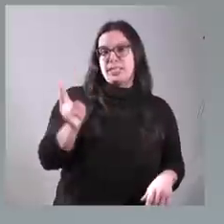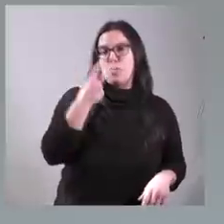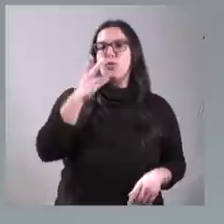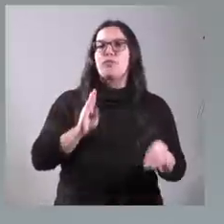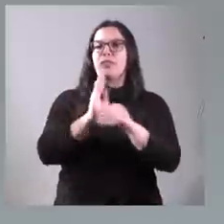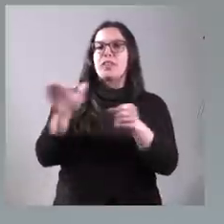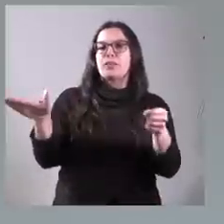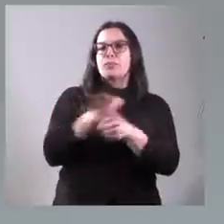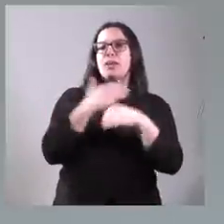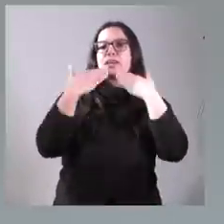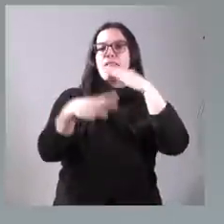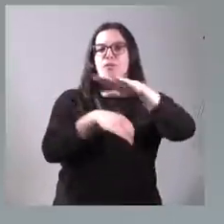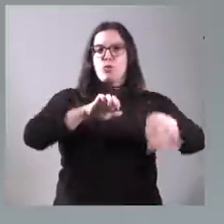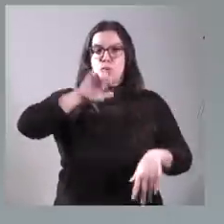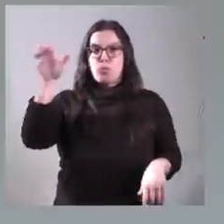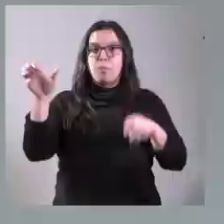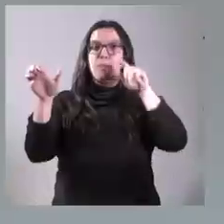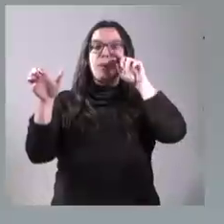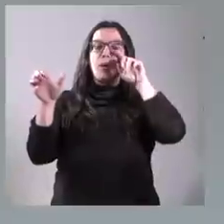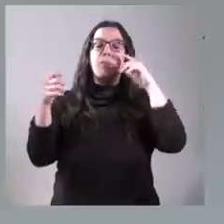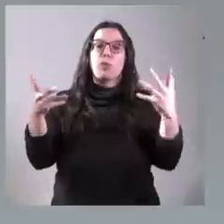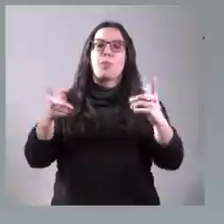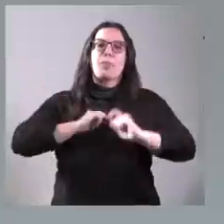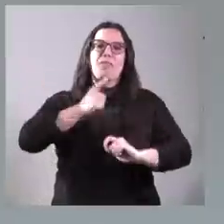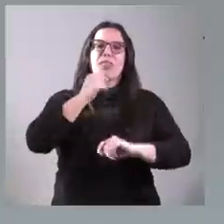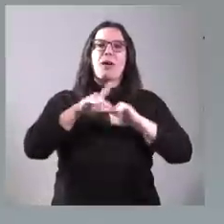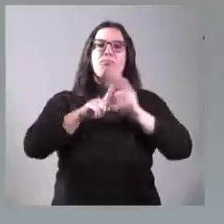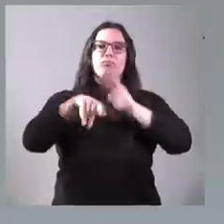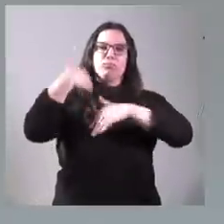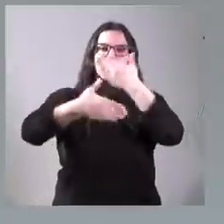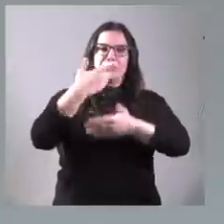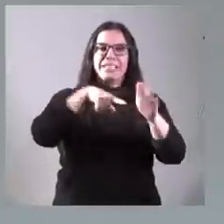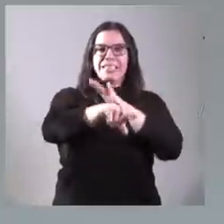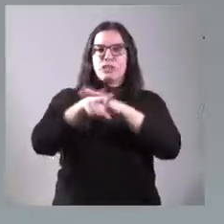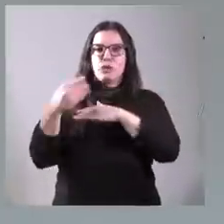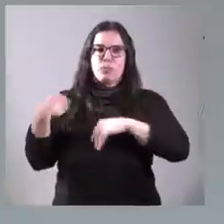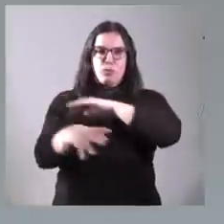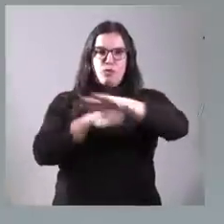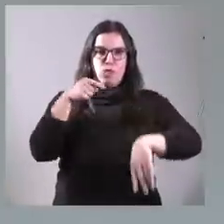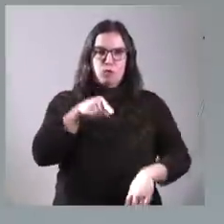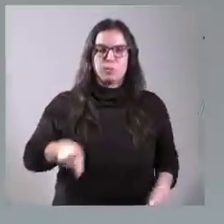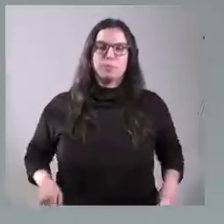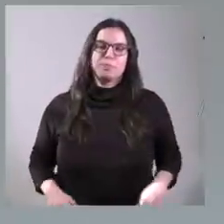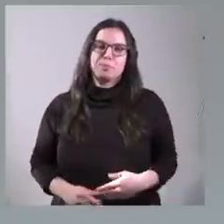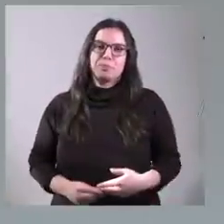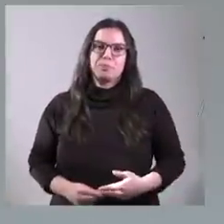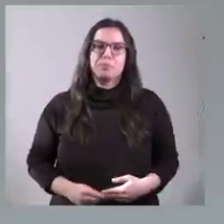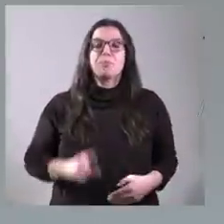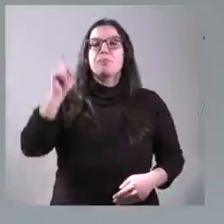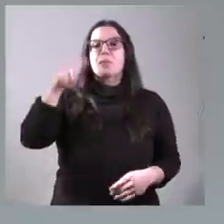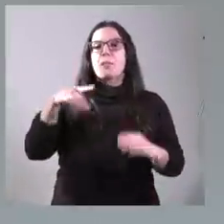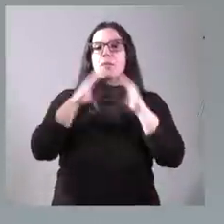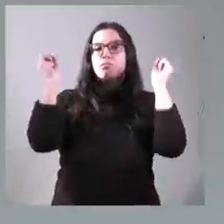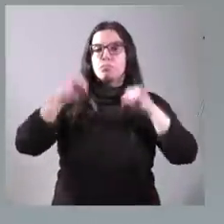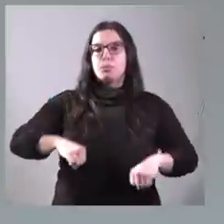financiará con cargo a fondos europeos y por tanto nos permitirá avanzando en la gestión de estos fondos europeos se ha aprobado también